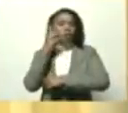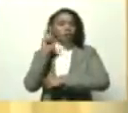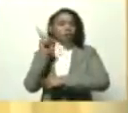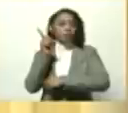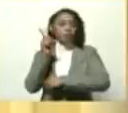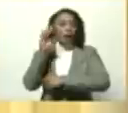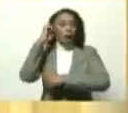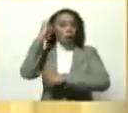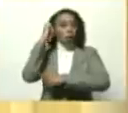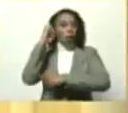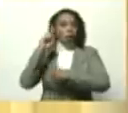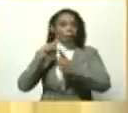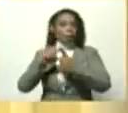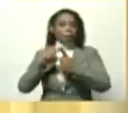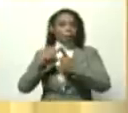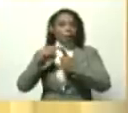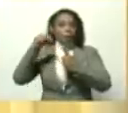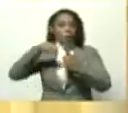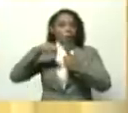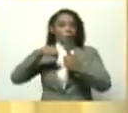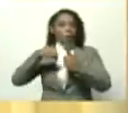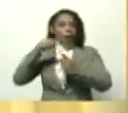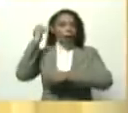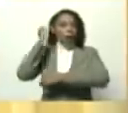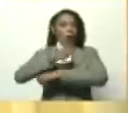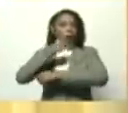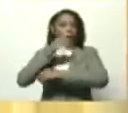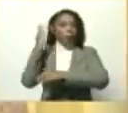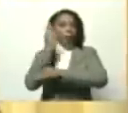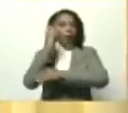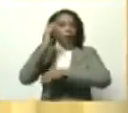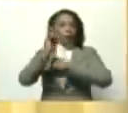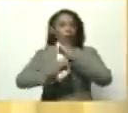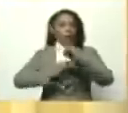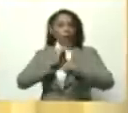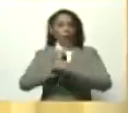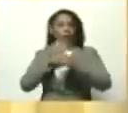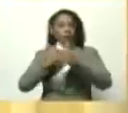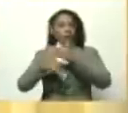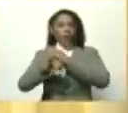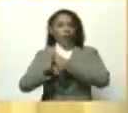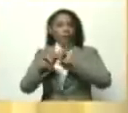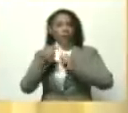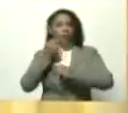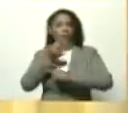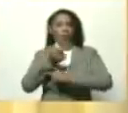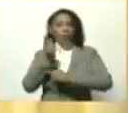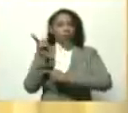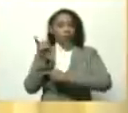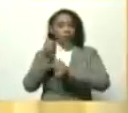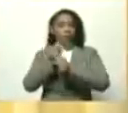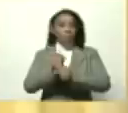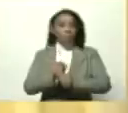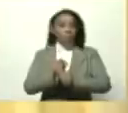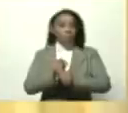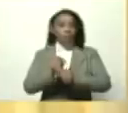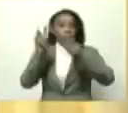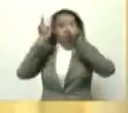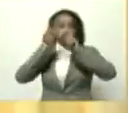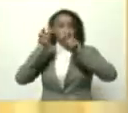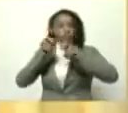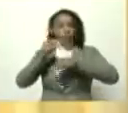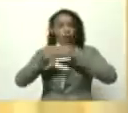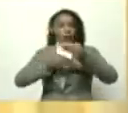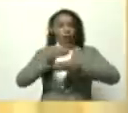a Europa, estuvo hoy en la Corte Penal Internacional y a la salida pues indicó que espera que la investigación que